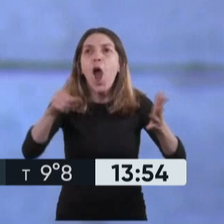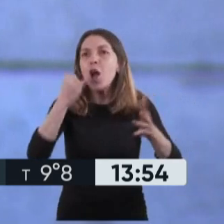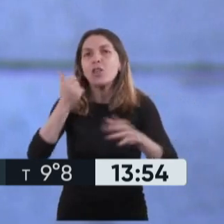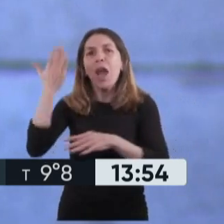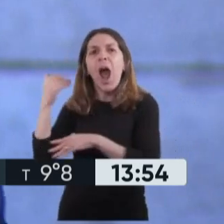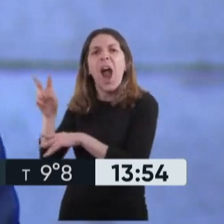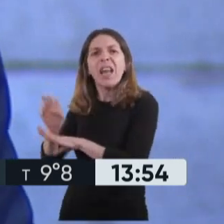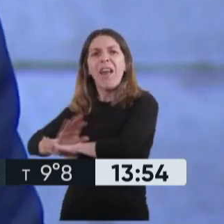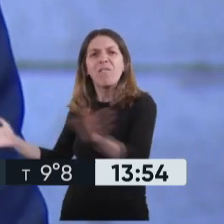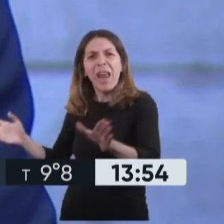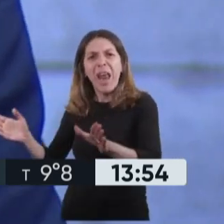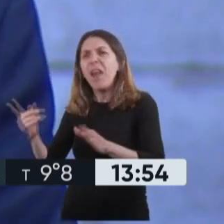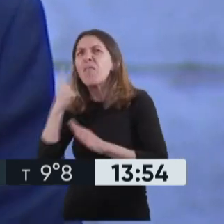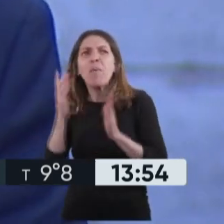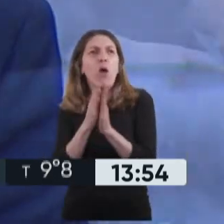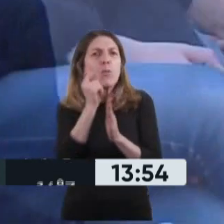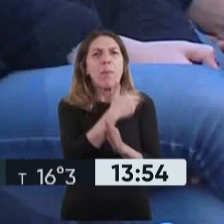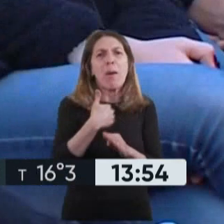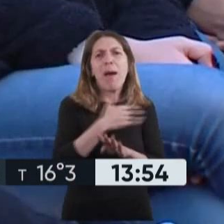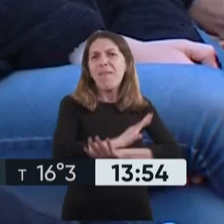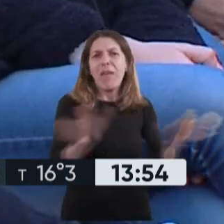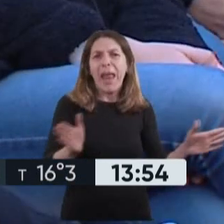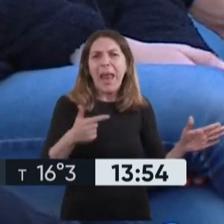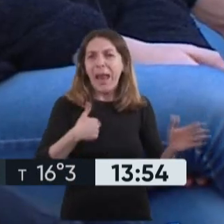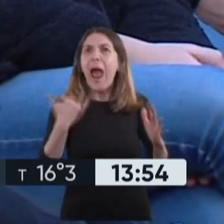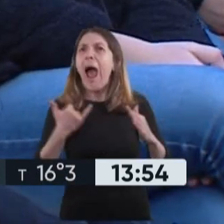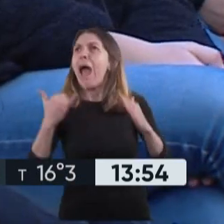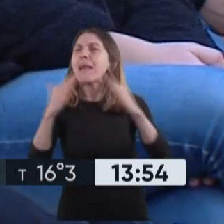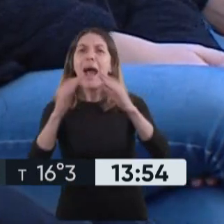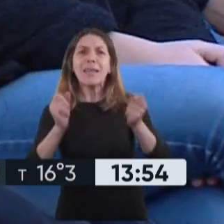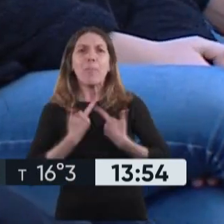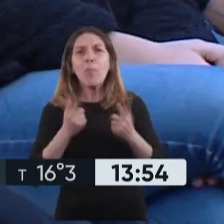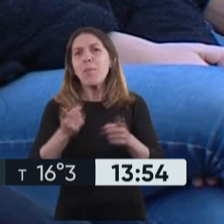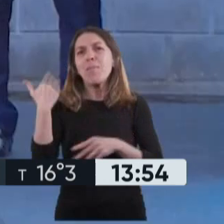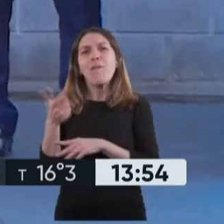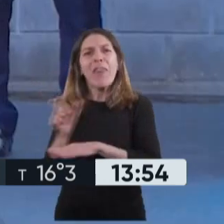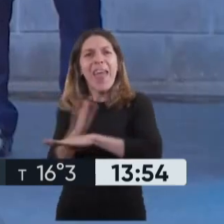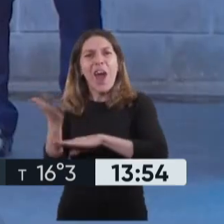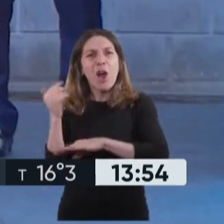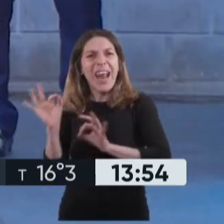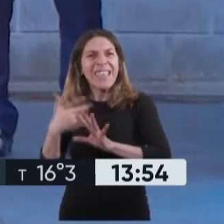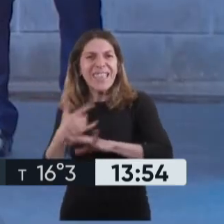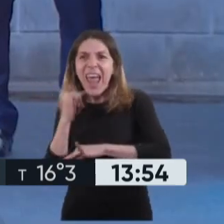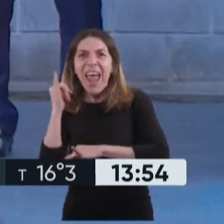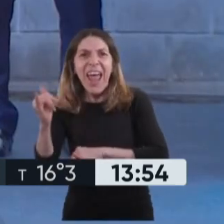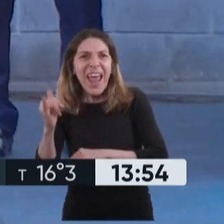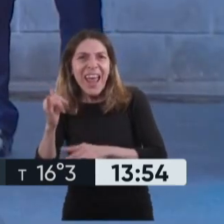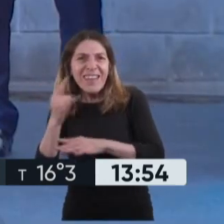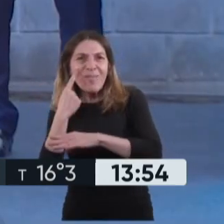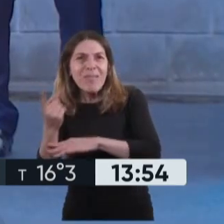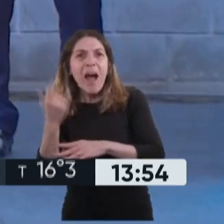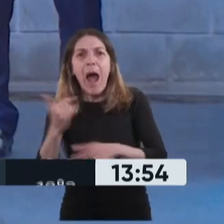y que van a tener un espacio propio como decía recién alguien en un vídeo para poder tener su propia intimidad